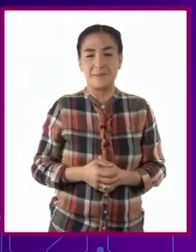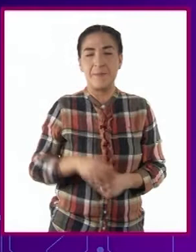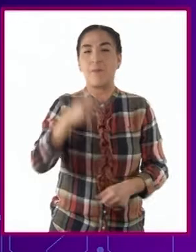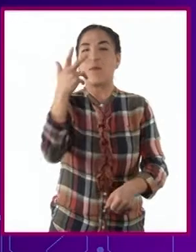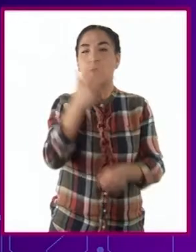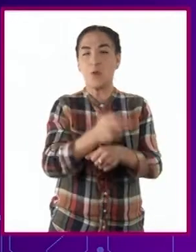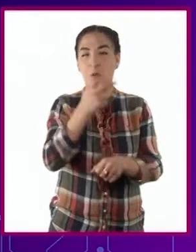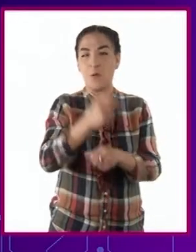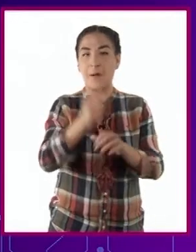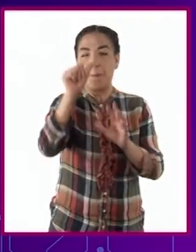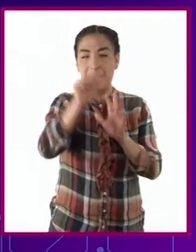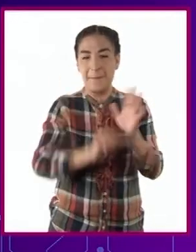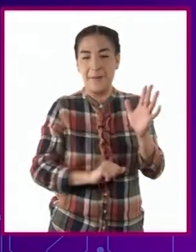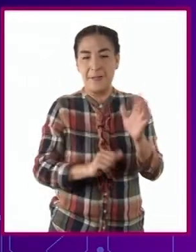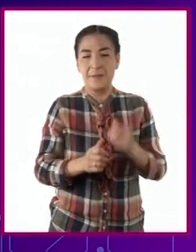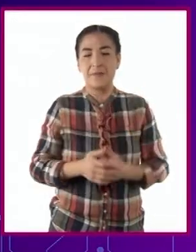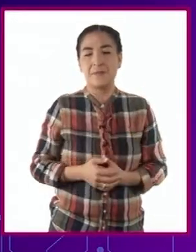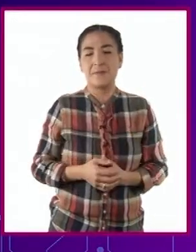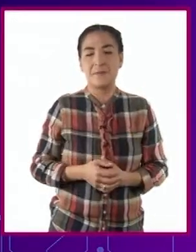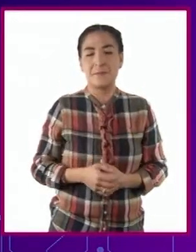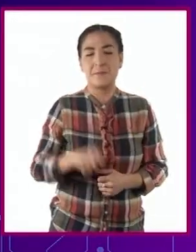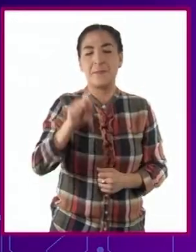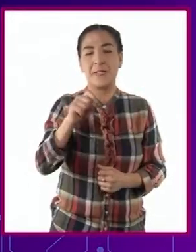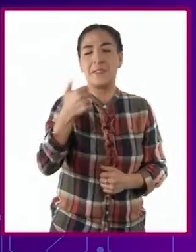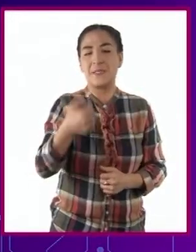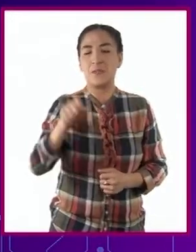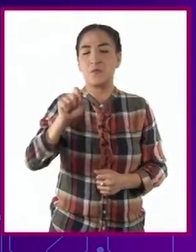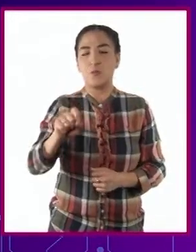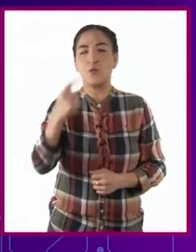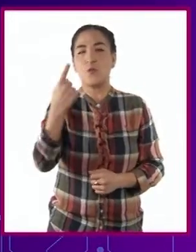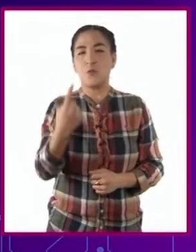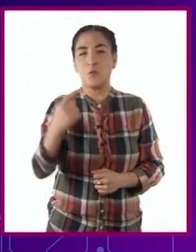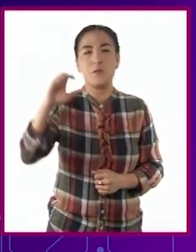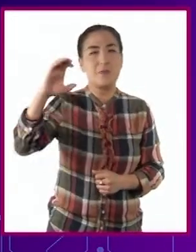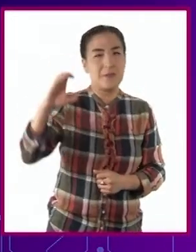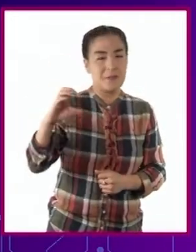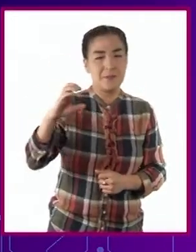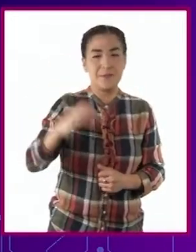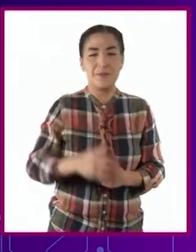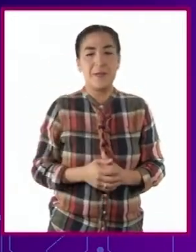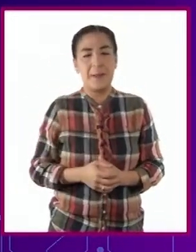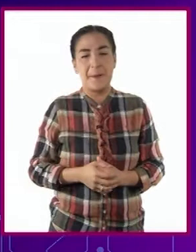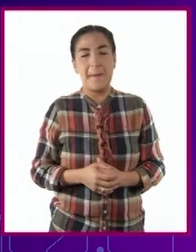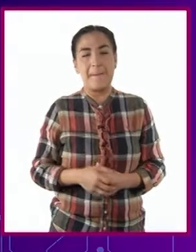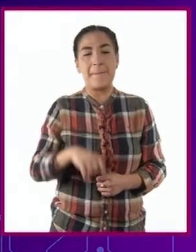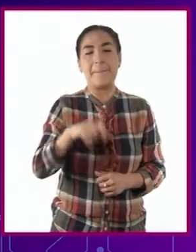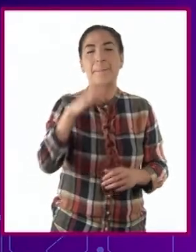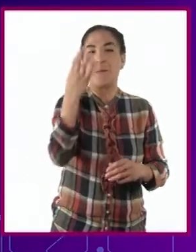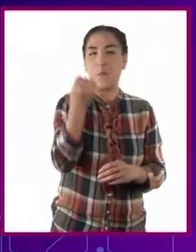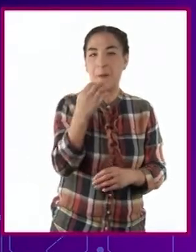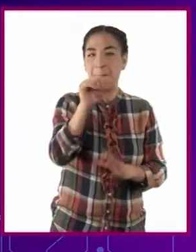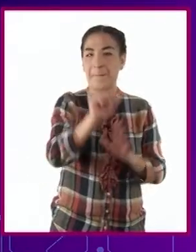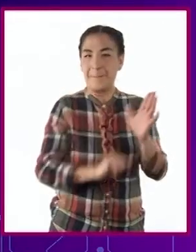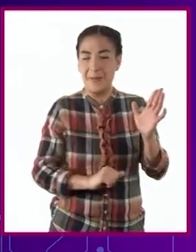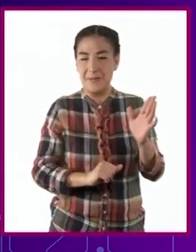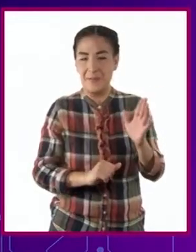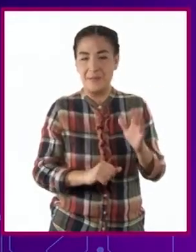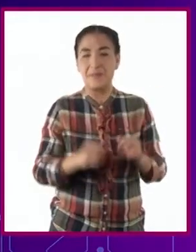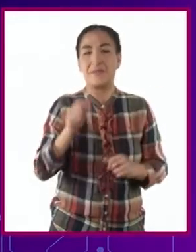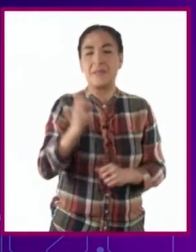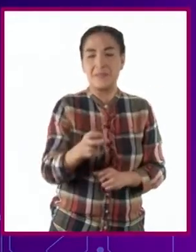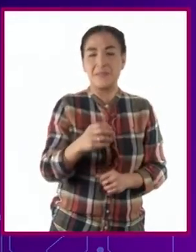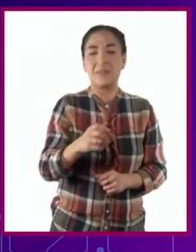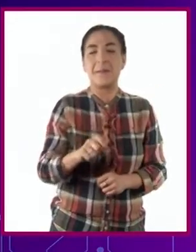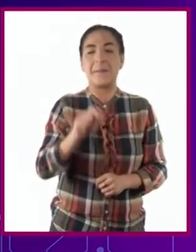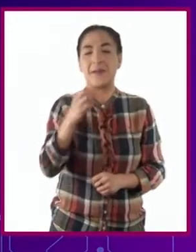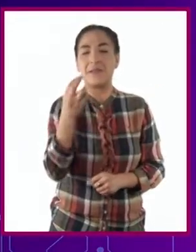octavo mes se registraron 26.1 grados Celsius. En el noveno mes, 23.1 grados Celsius